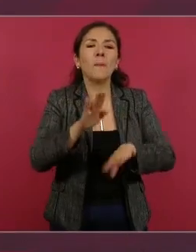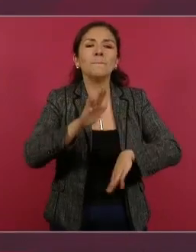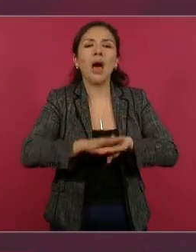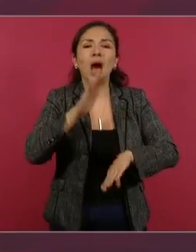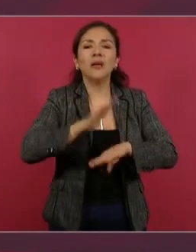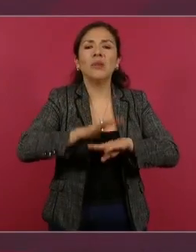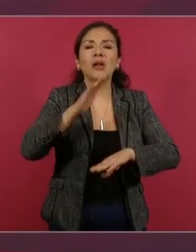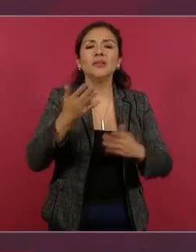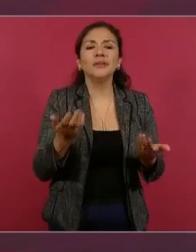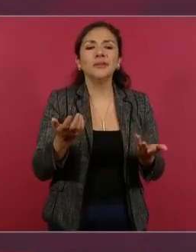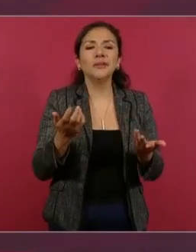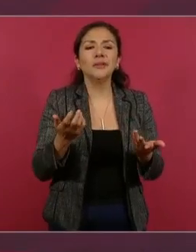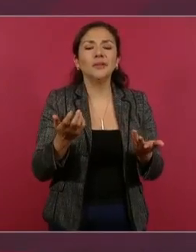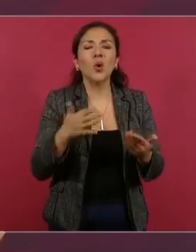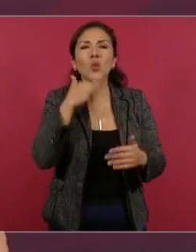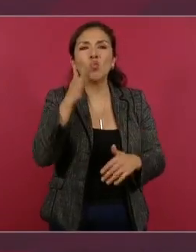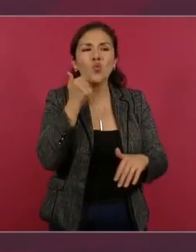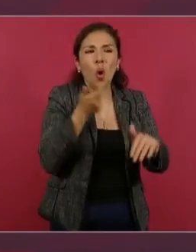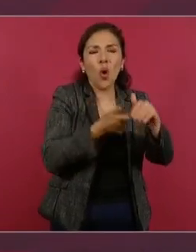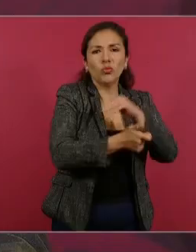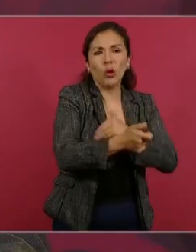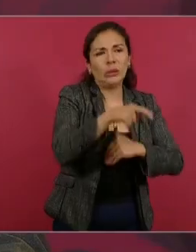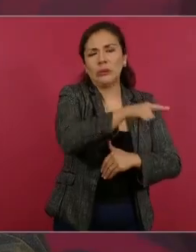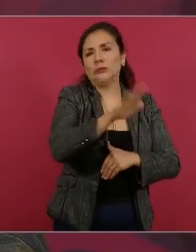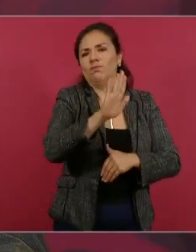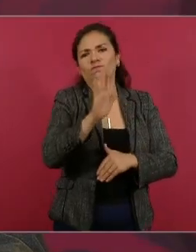de corrupción,